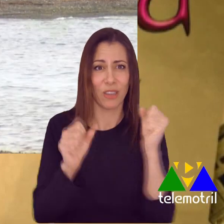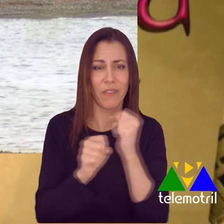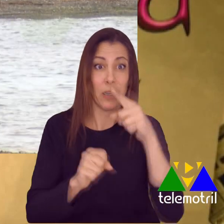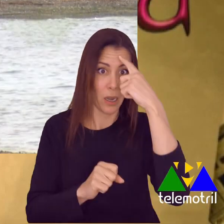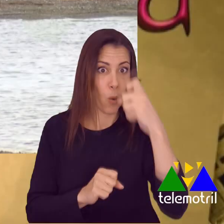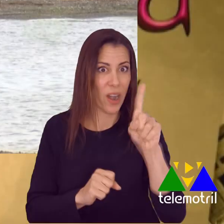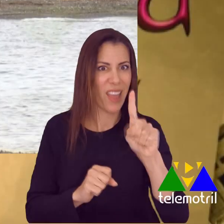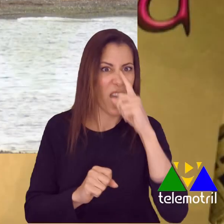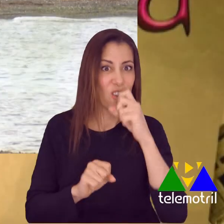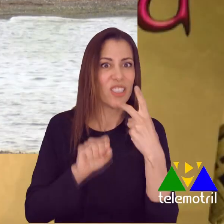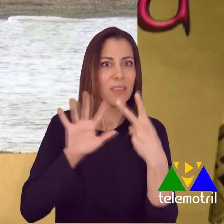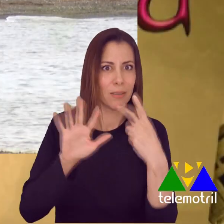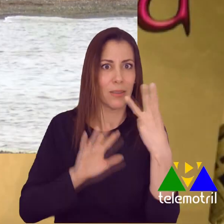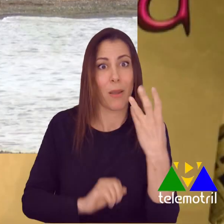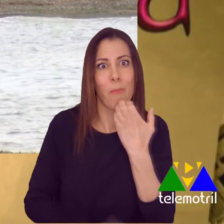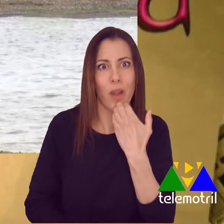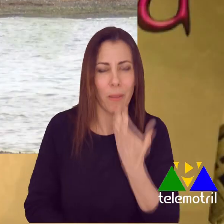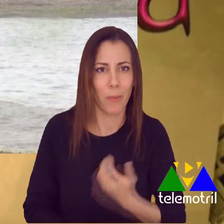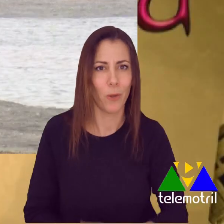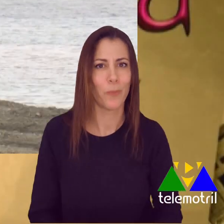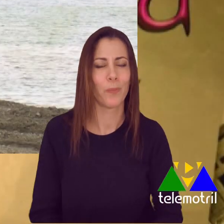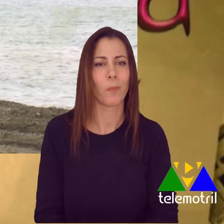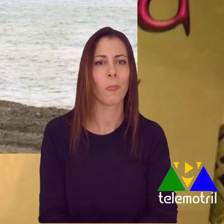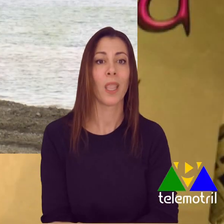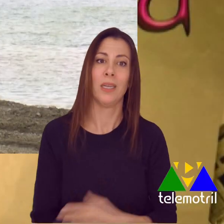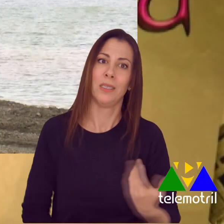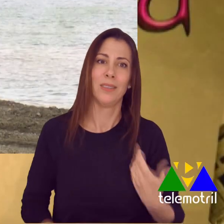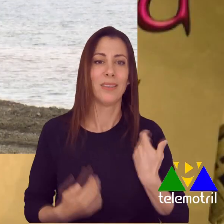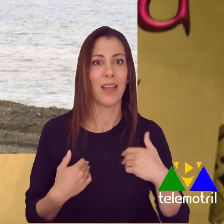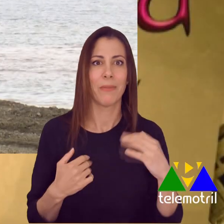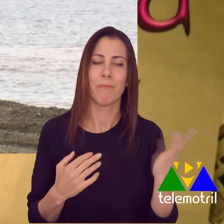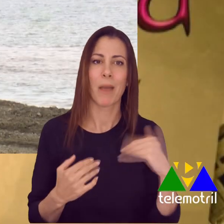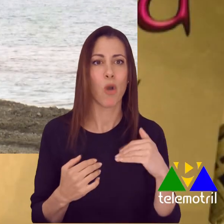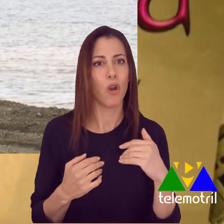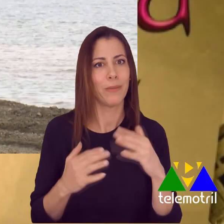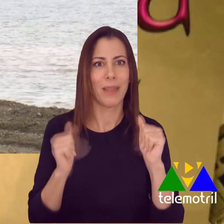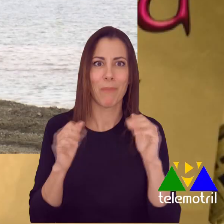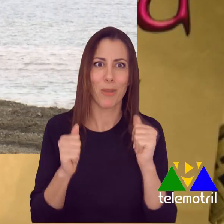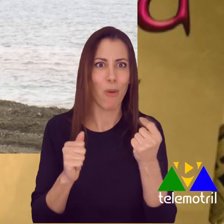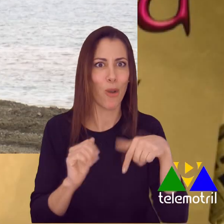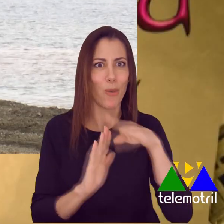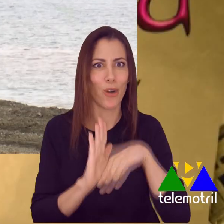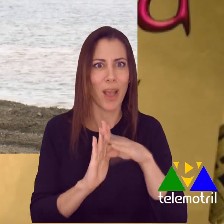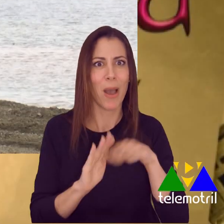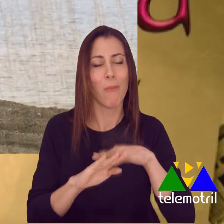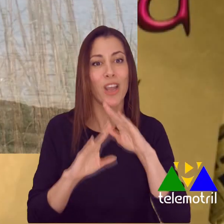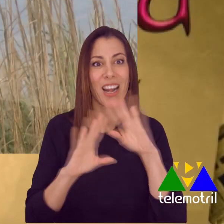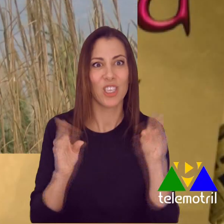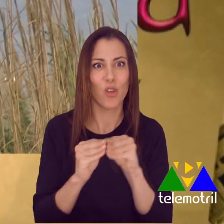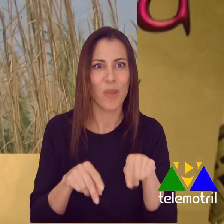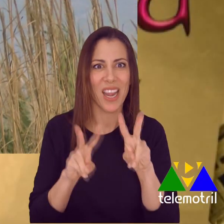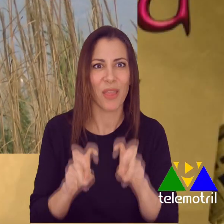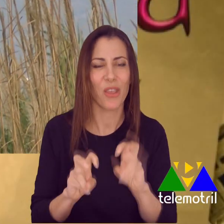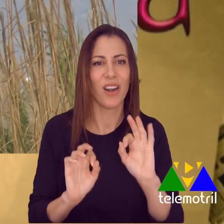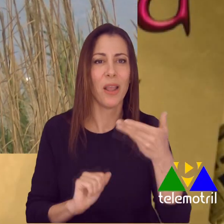del 73, por ejemplo, ¿no? Bueno, pues vamos a ir despidiendo este programa, puesto que casi que consumimos nuestro resumen inicial